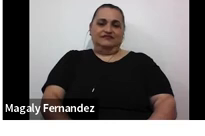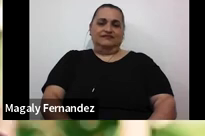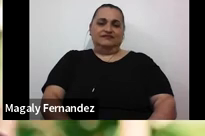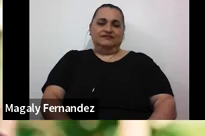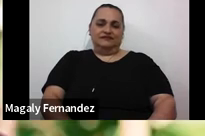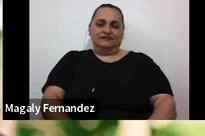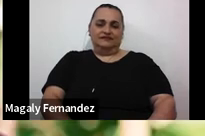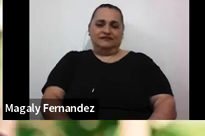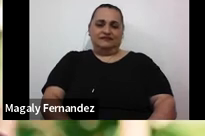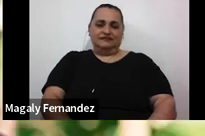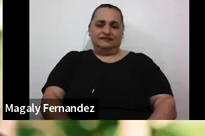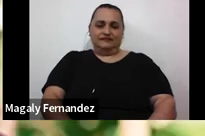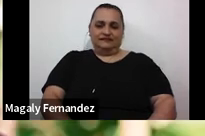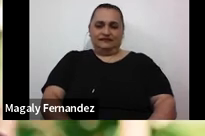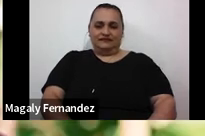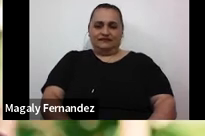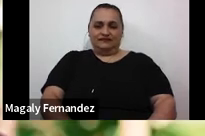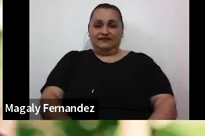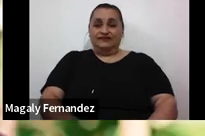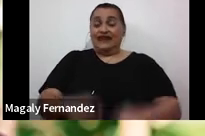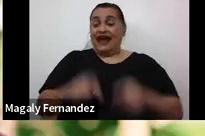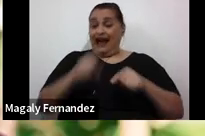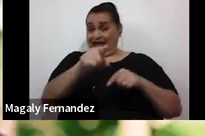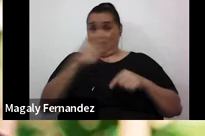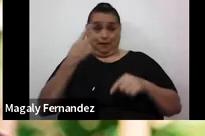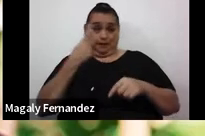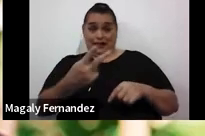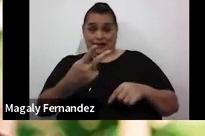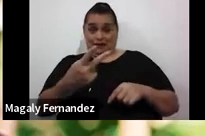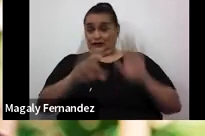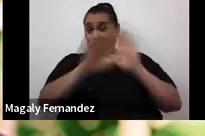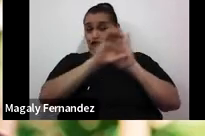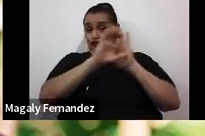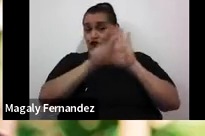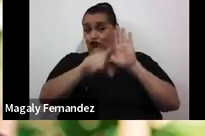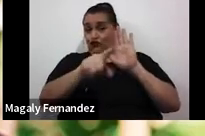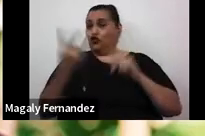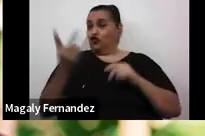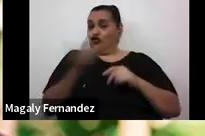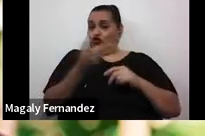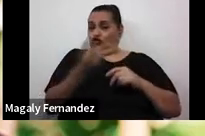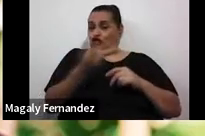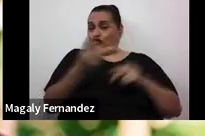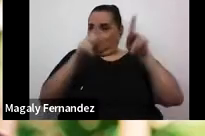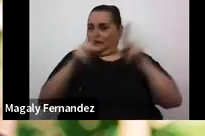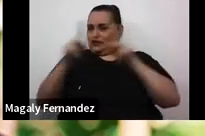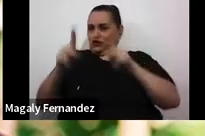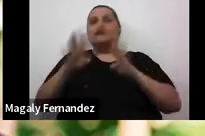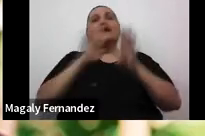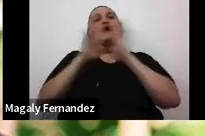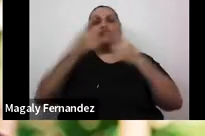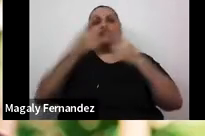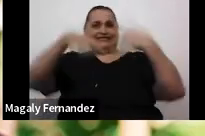Y nuevamente por favor ahora acá tenemos en la fotografía vemos a dos personas hablando en señas